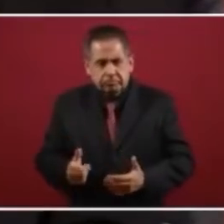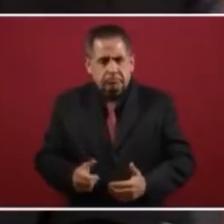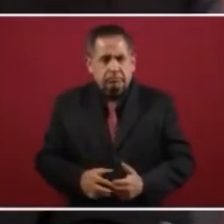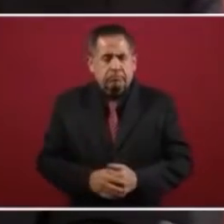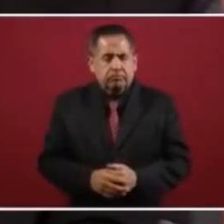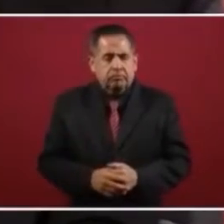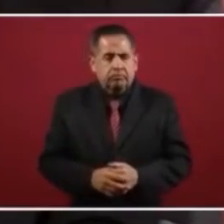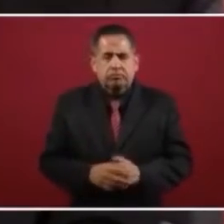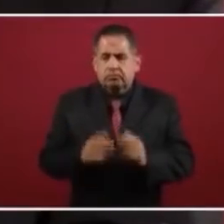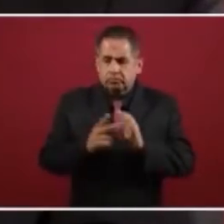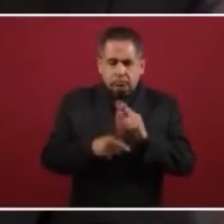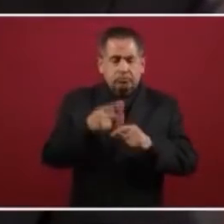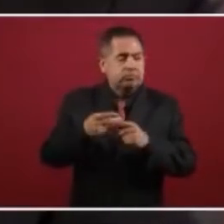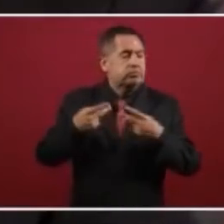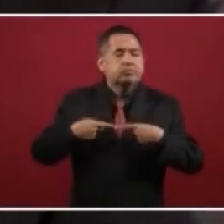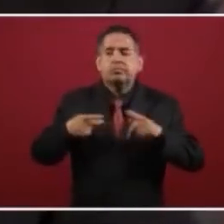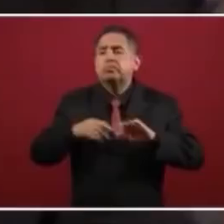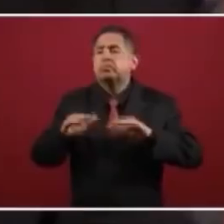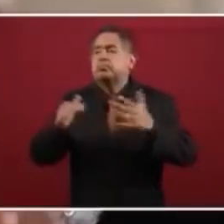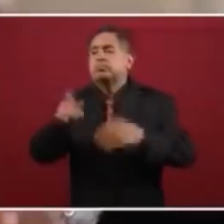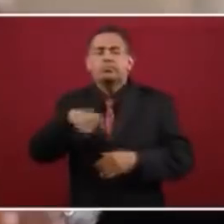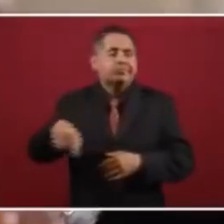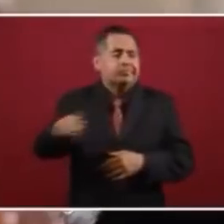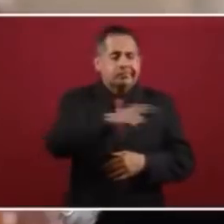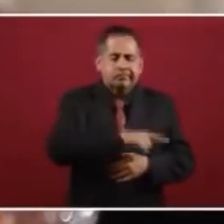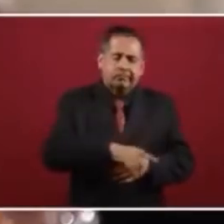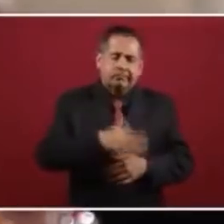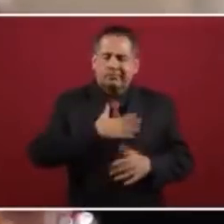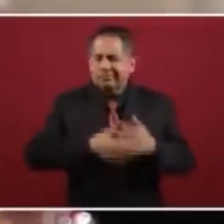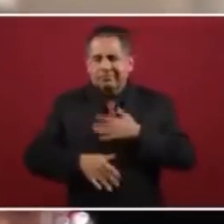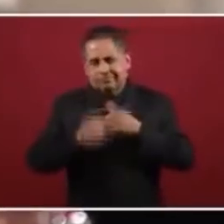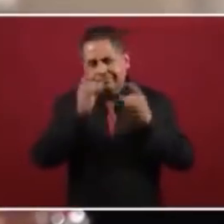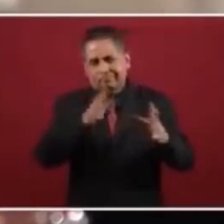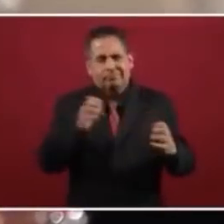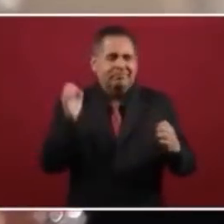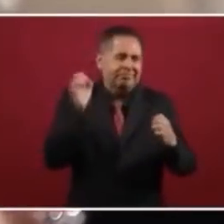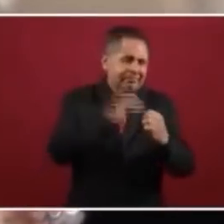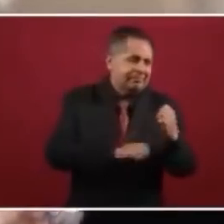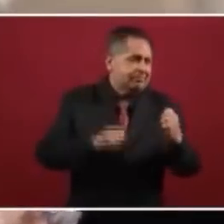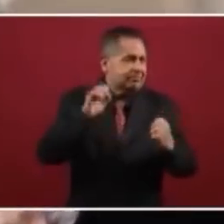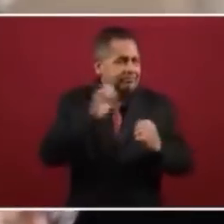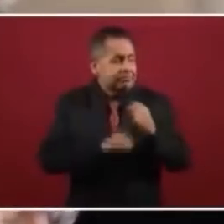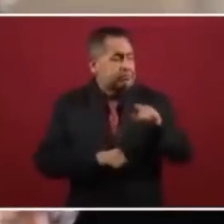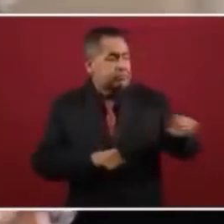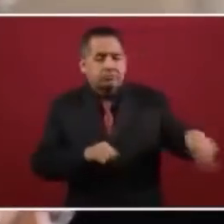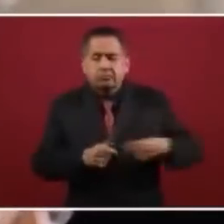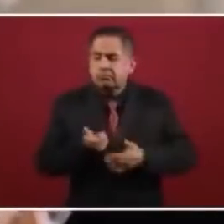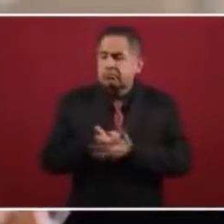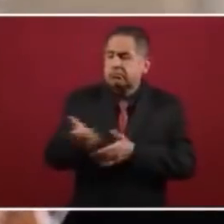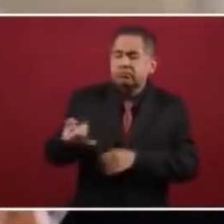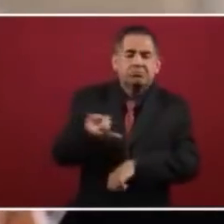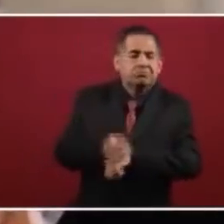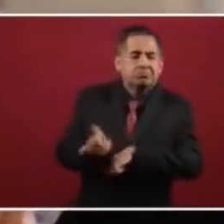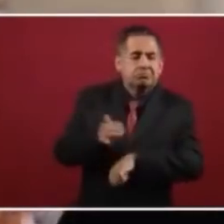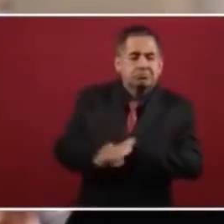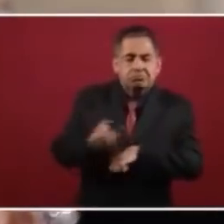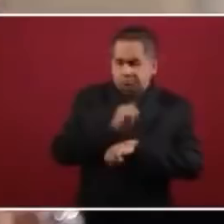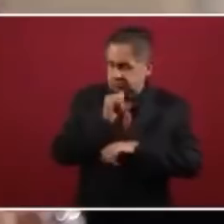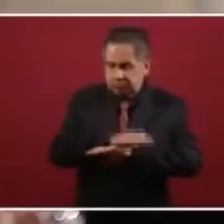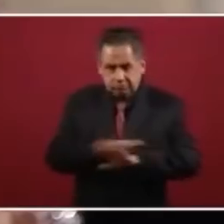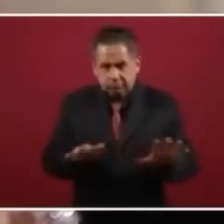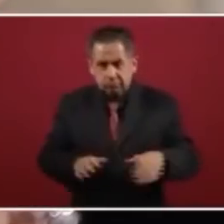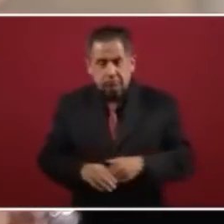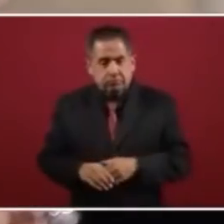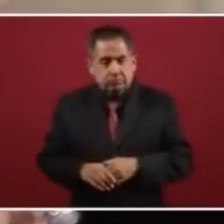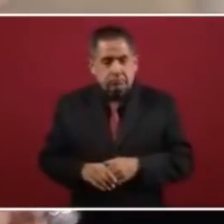Le insisto, el pueblo se cansa de tanta tranza y de este huachicoleo blanco. Presidente, ¿habrá juicio